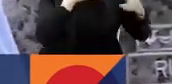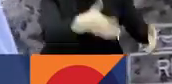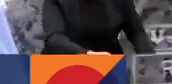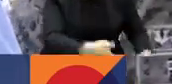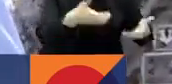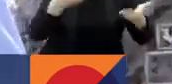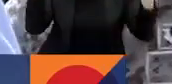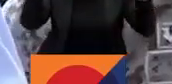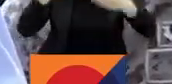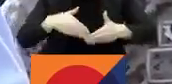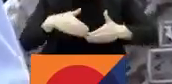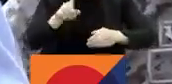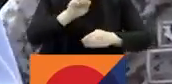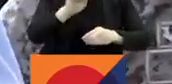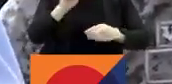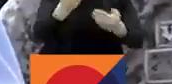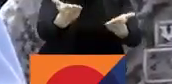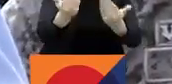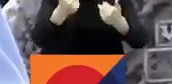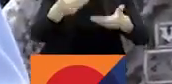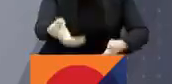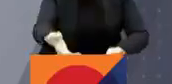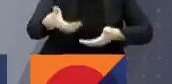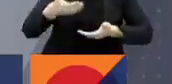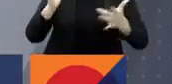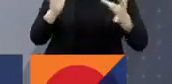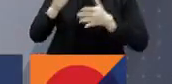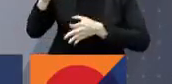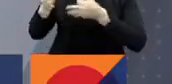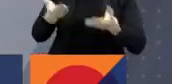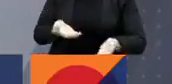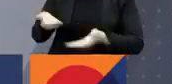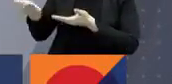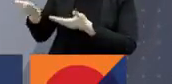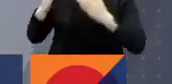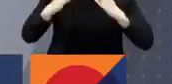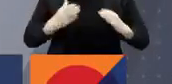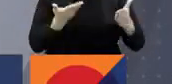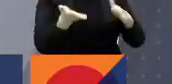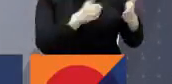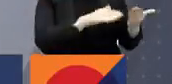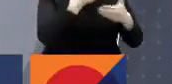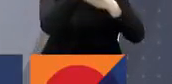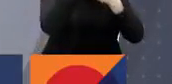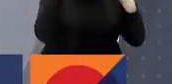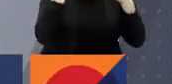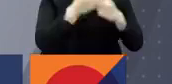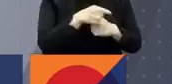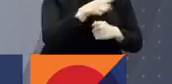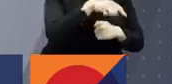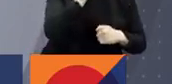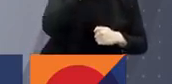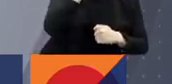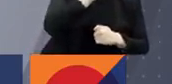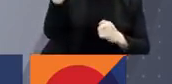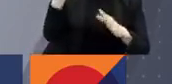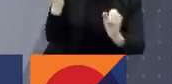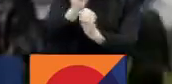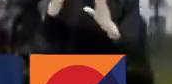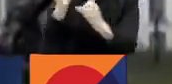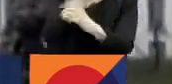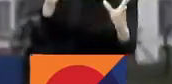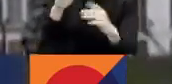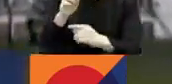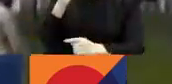los entreguen a la justicia como corresponde. Las fuerzas militares fueron atacadas con explosivos, lo que dejó como resultado la muerte